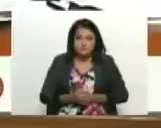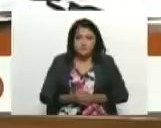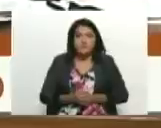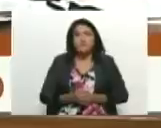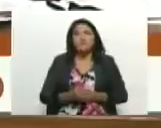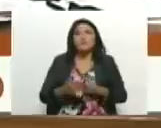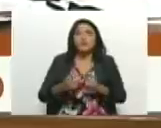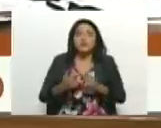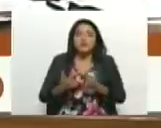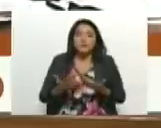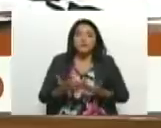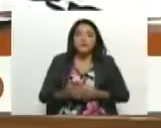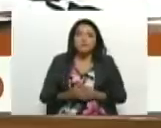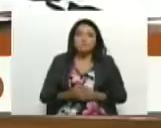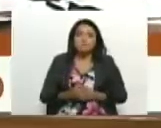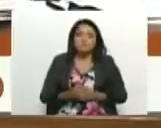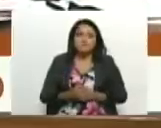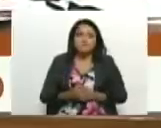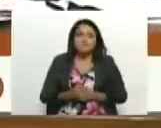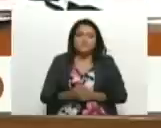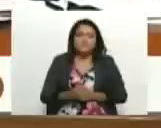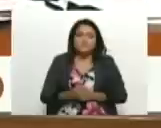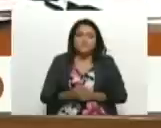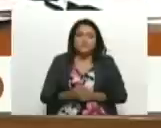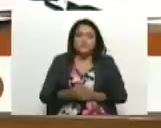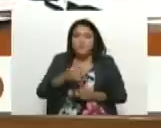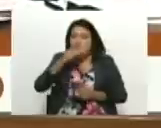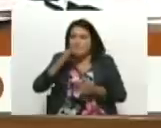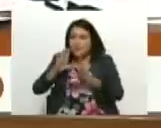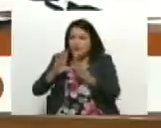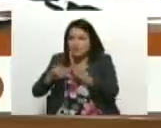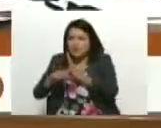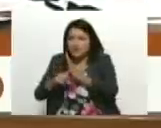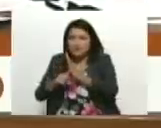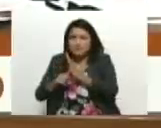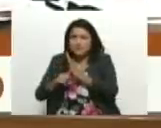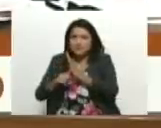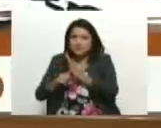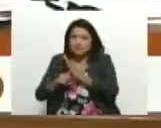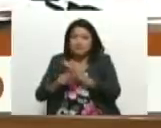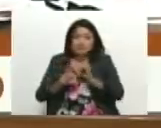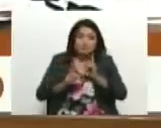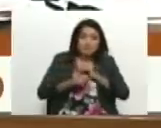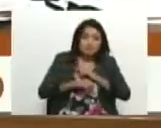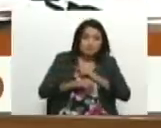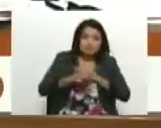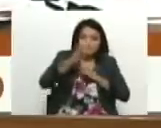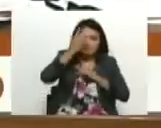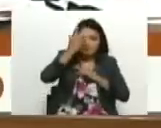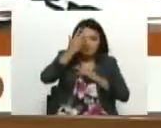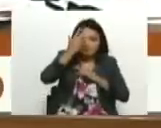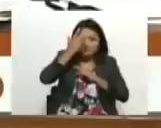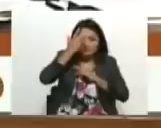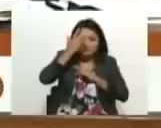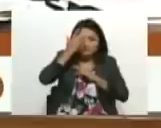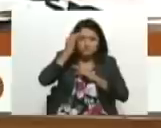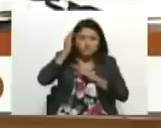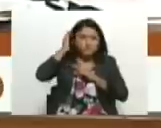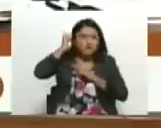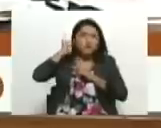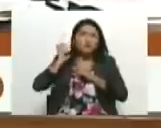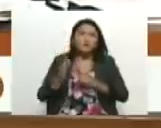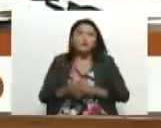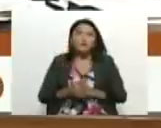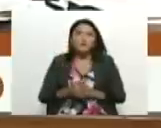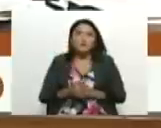no puedo tocar esos aviones de unos narcotraficantes, entonces después viene, compran a un juez, se sale